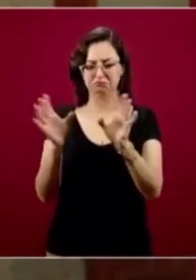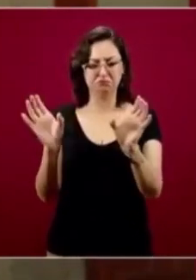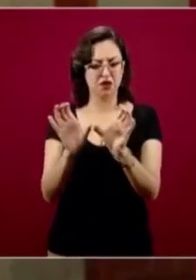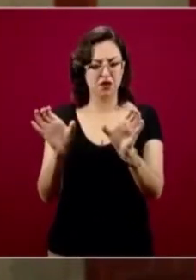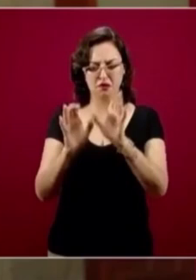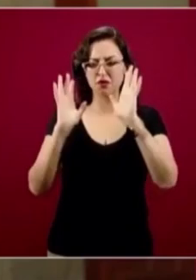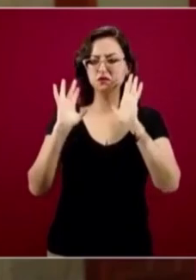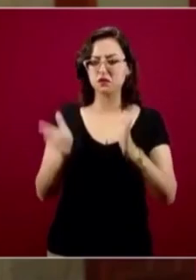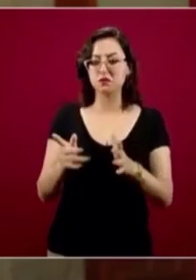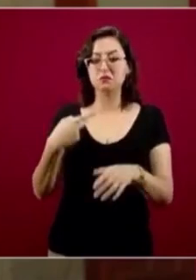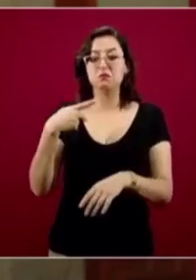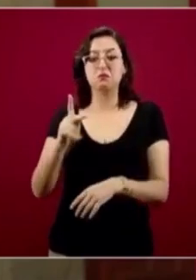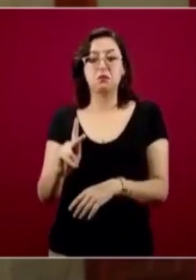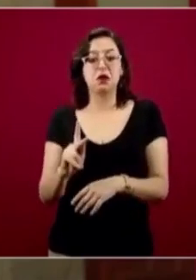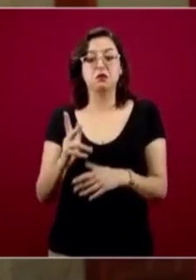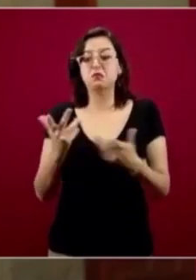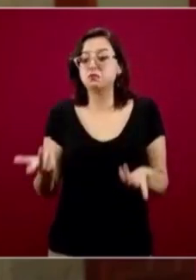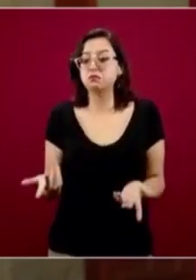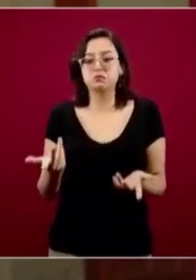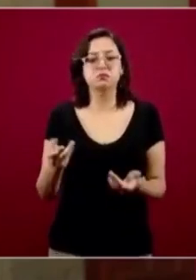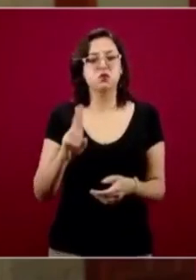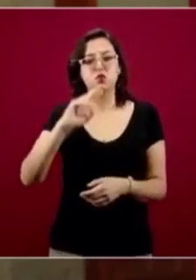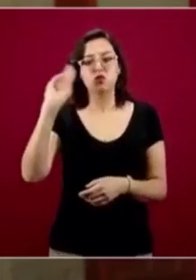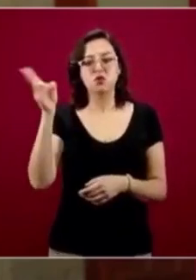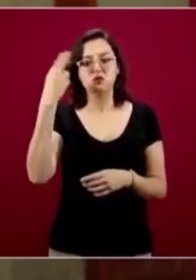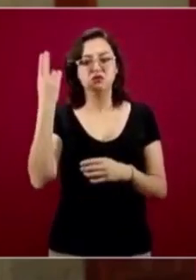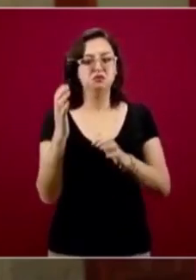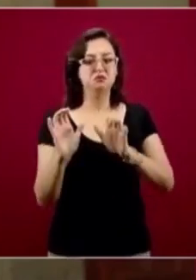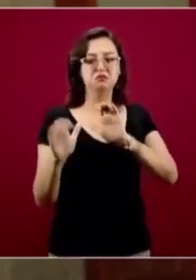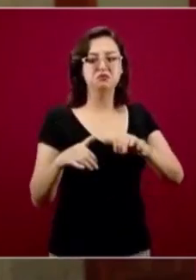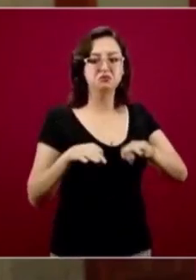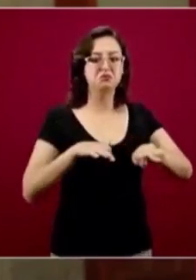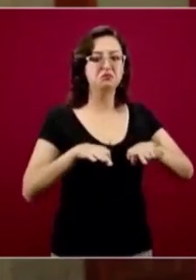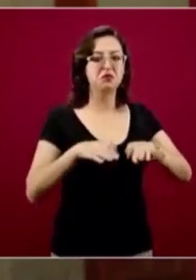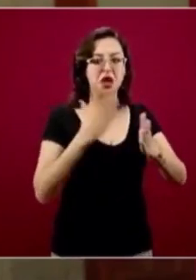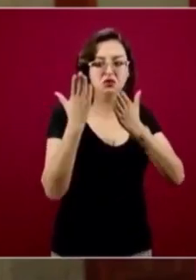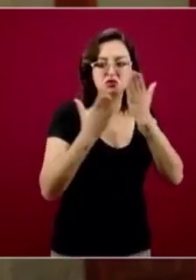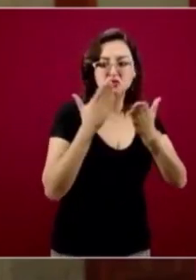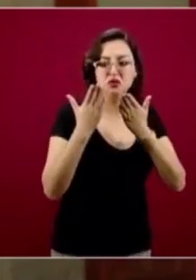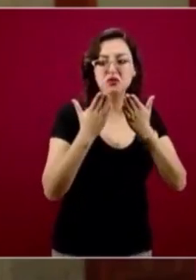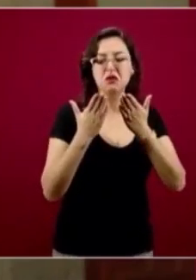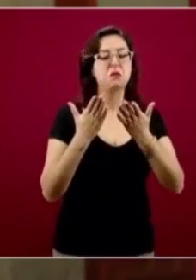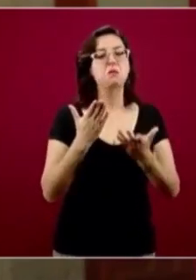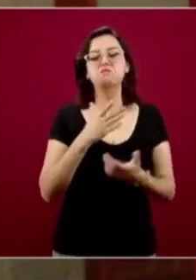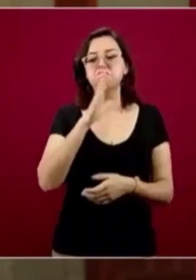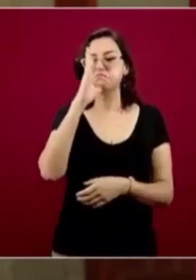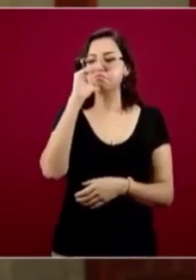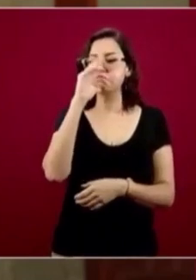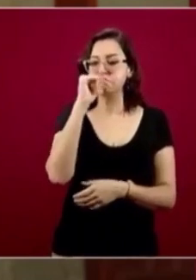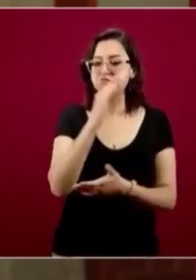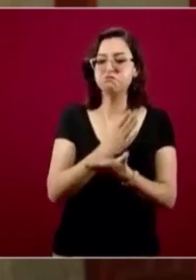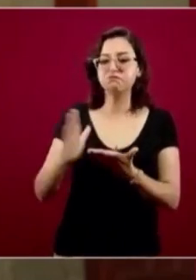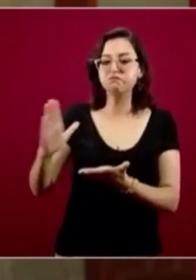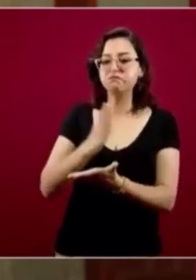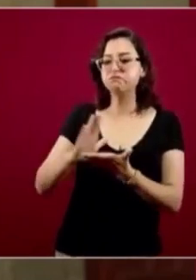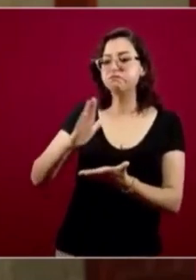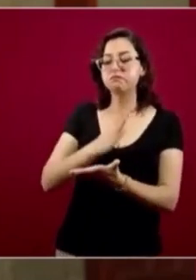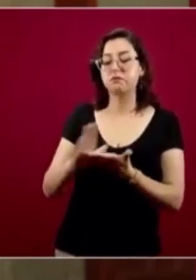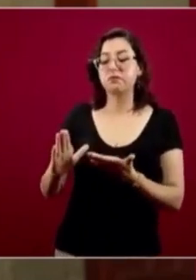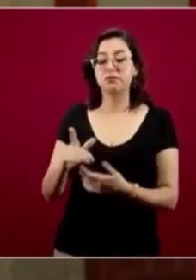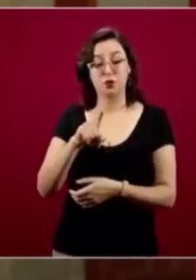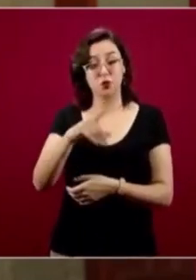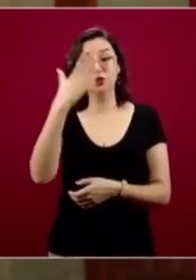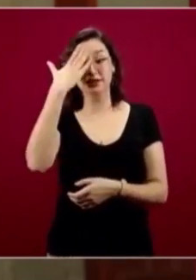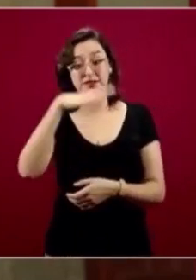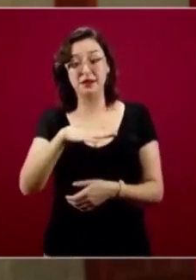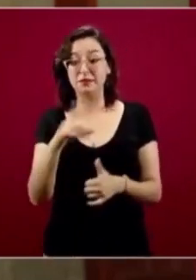razones han sido excluidos de la posibilidad y del derecho de estudiar. Nosotros, como ustedes saben, consideramos antes que ninguna otra cosa a